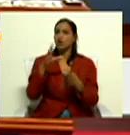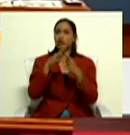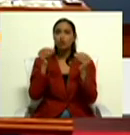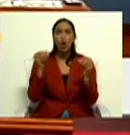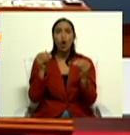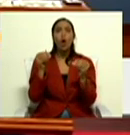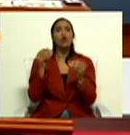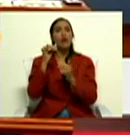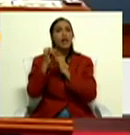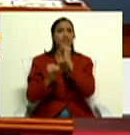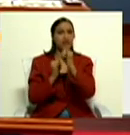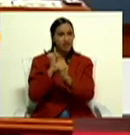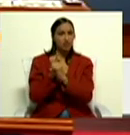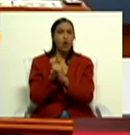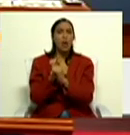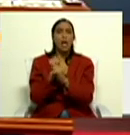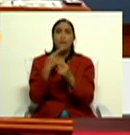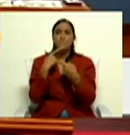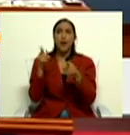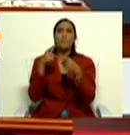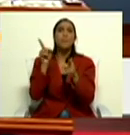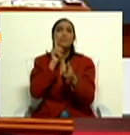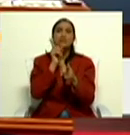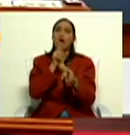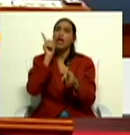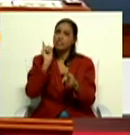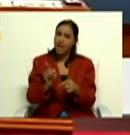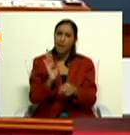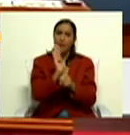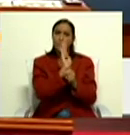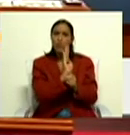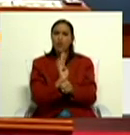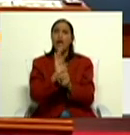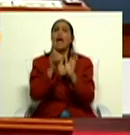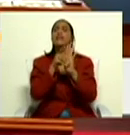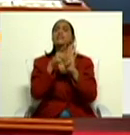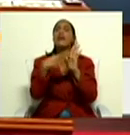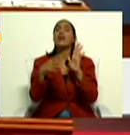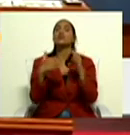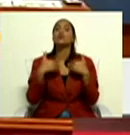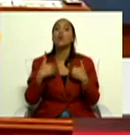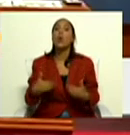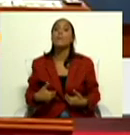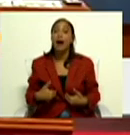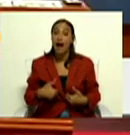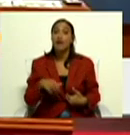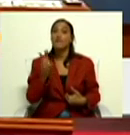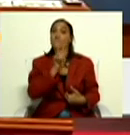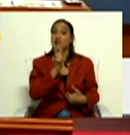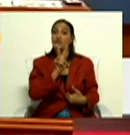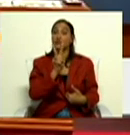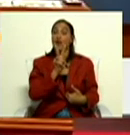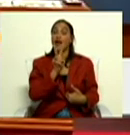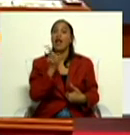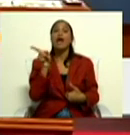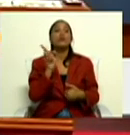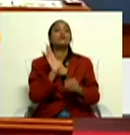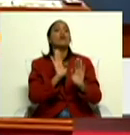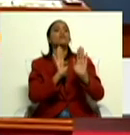en vez de proteger los derechos humanos del pueblo venezolano, defienden a los terroristas que caen detenidos por querer atentar